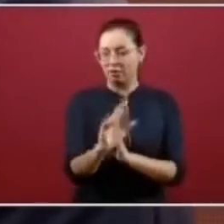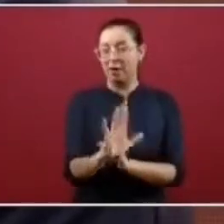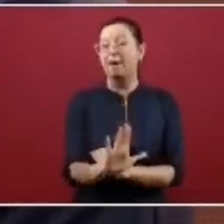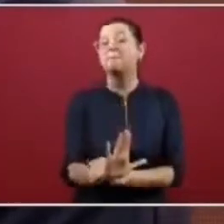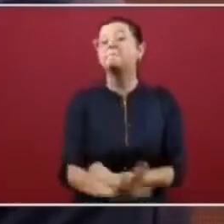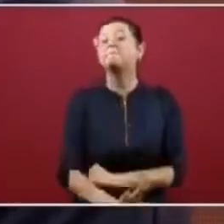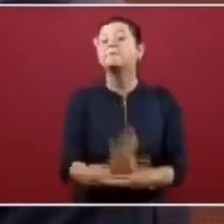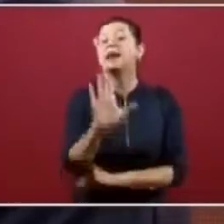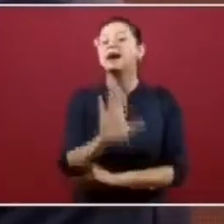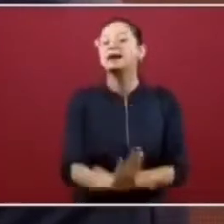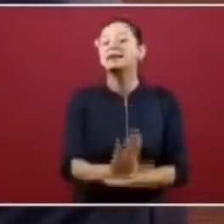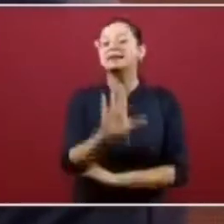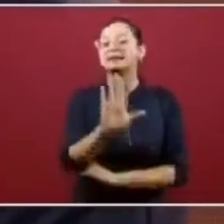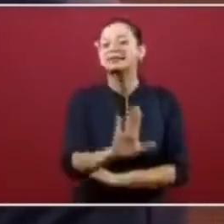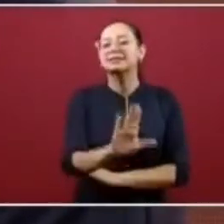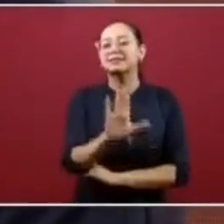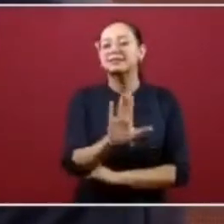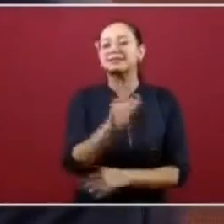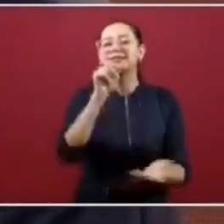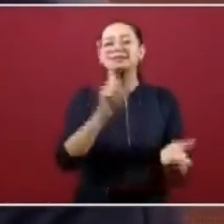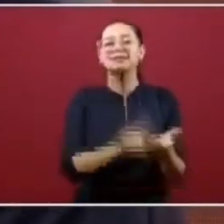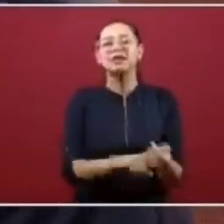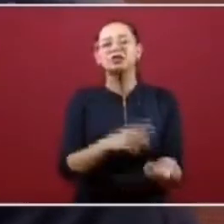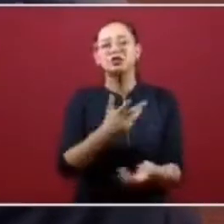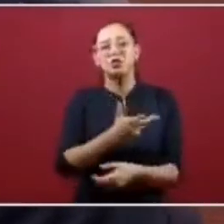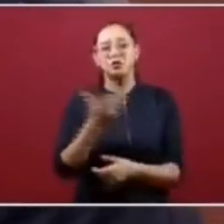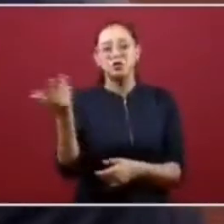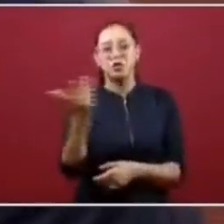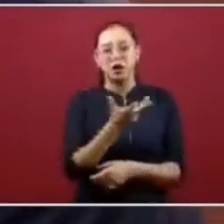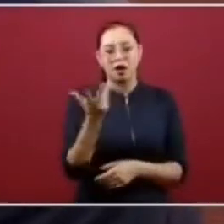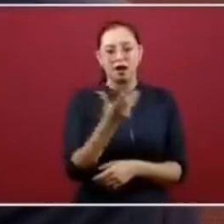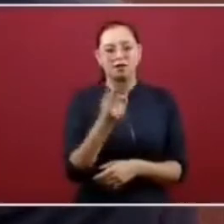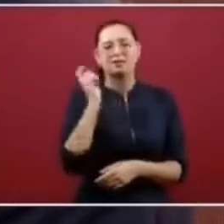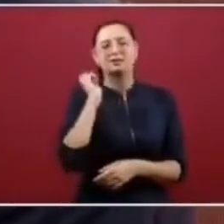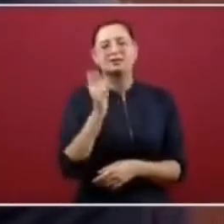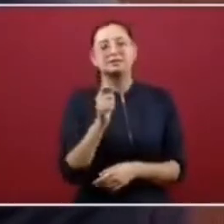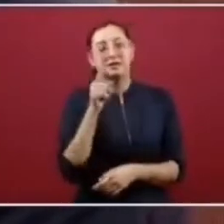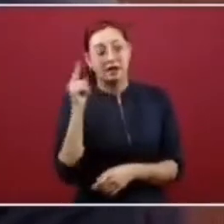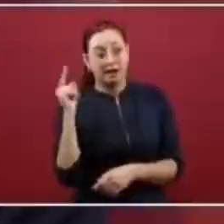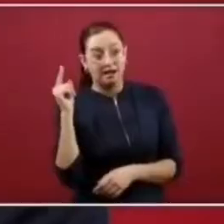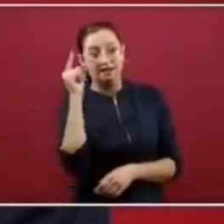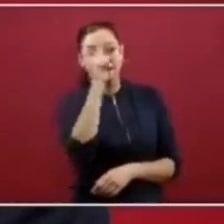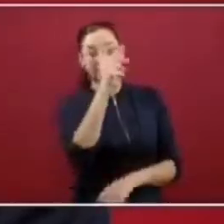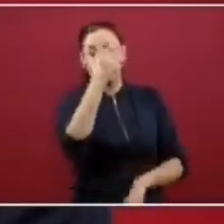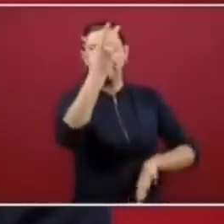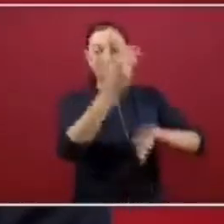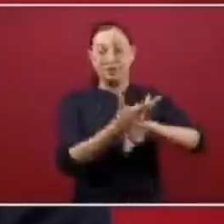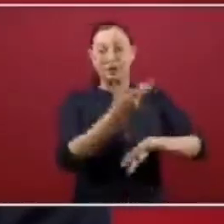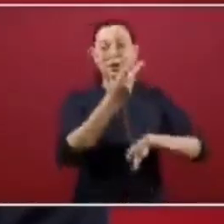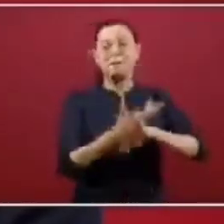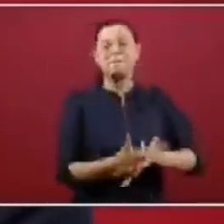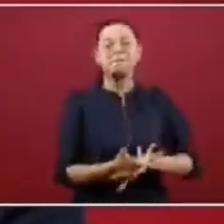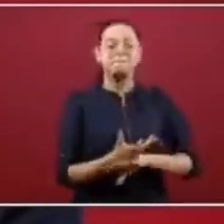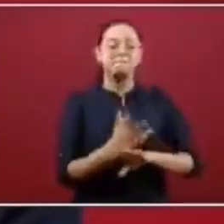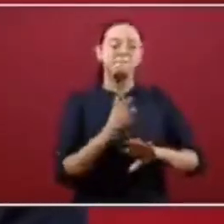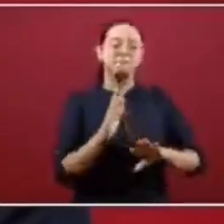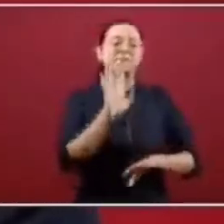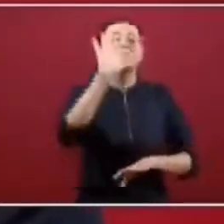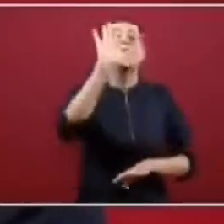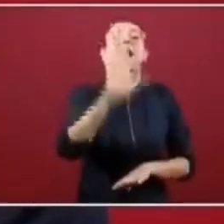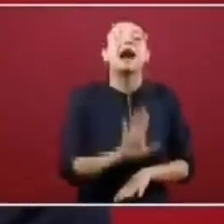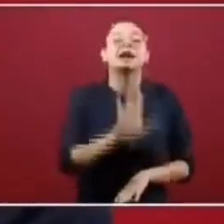en la práctica, en los hechos, es que los consulados sean como